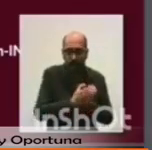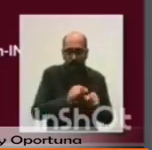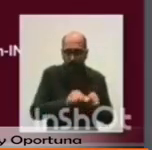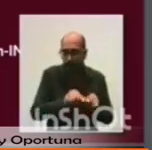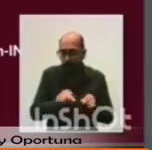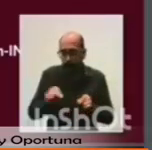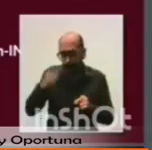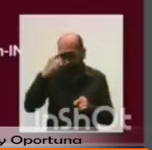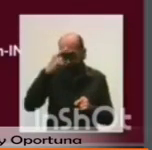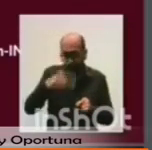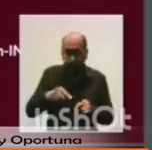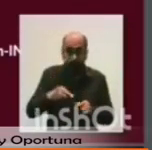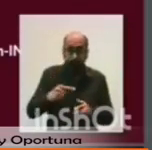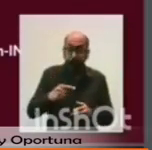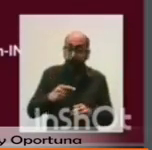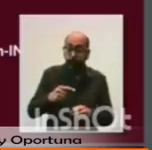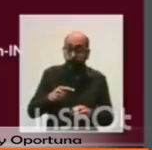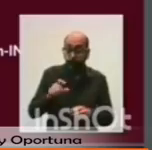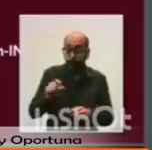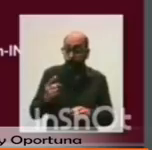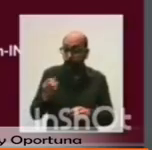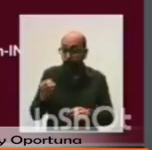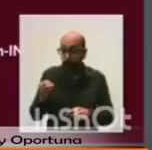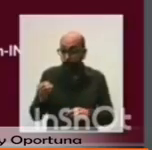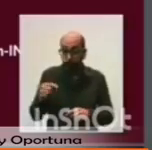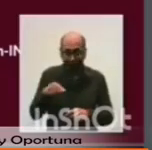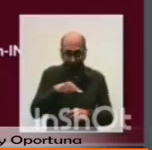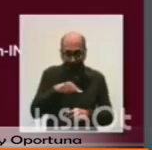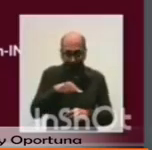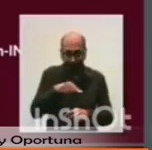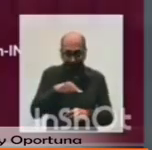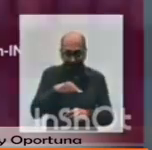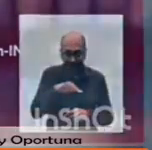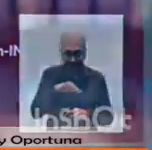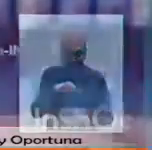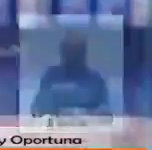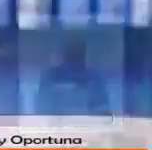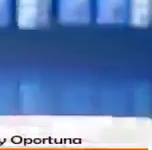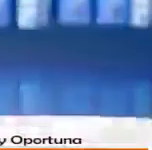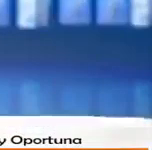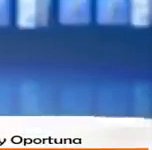entregar al 21 de octubre toda la información.